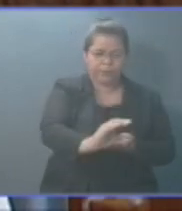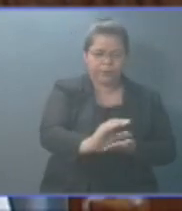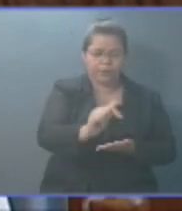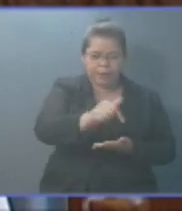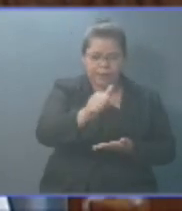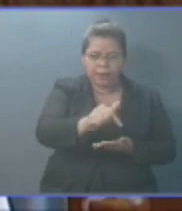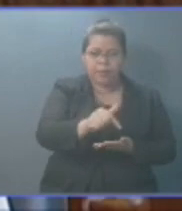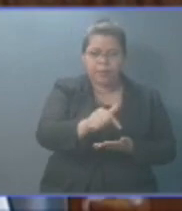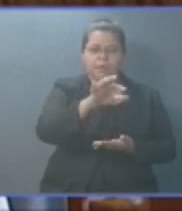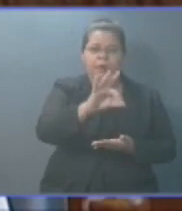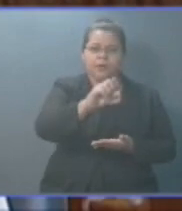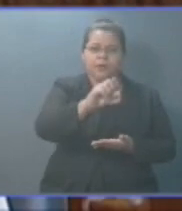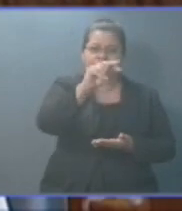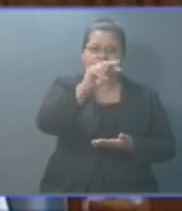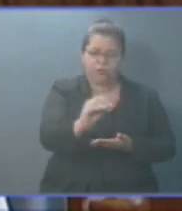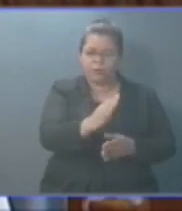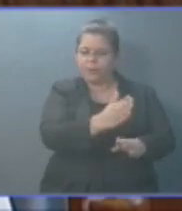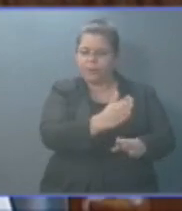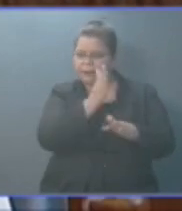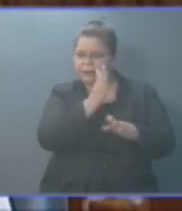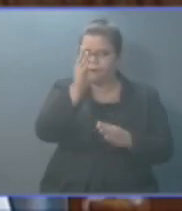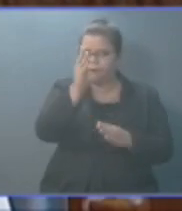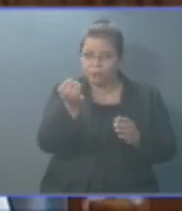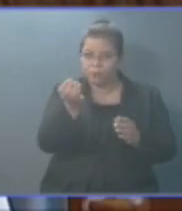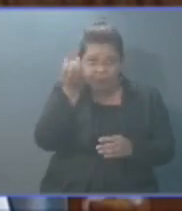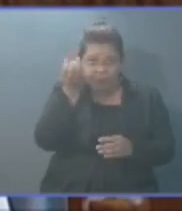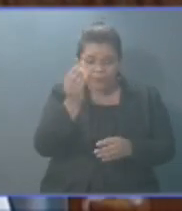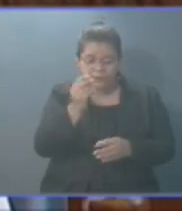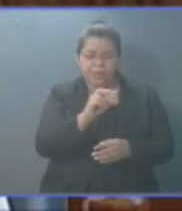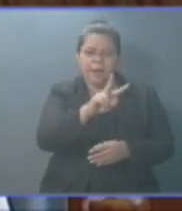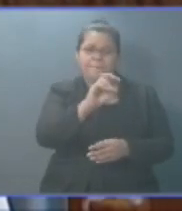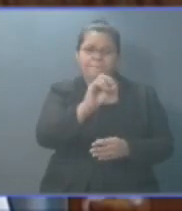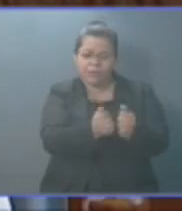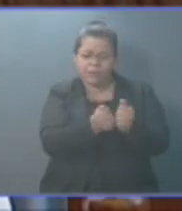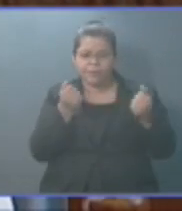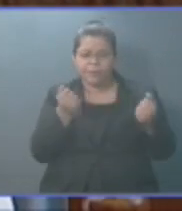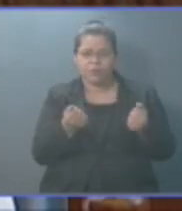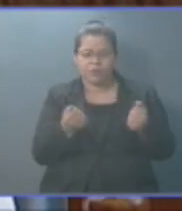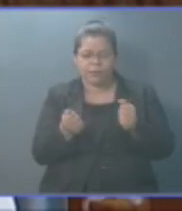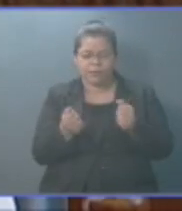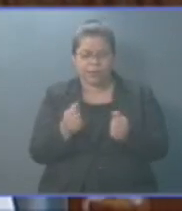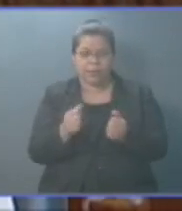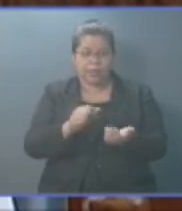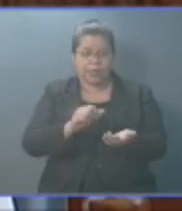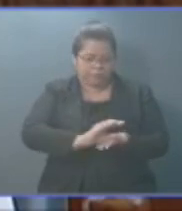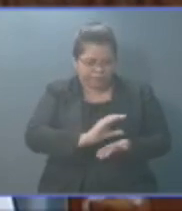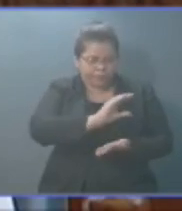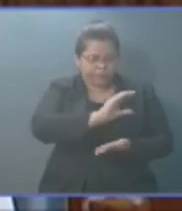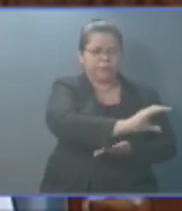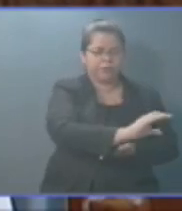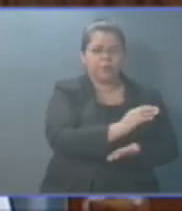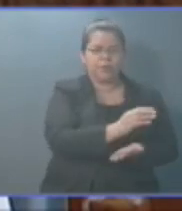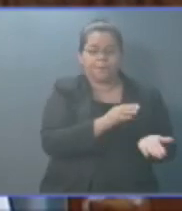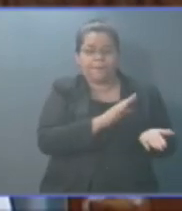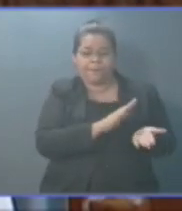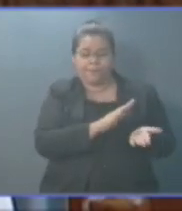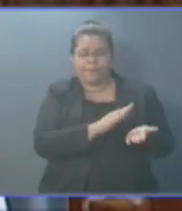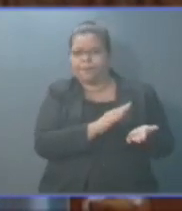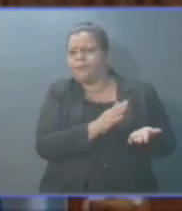de Mitigación y Prevención de Desastres, un monto de $20 millones. Para el financiamiento de